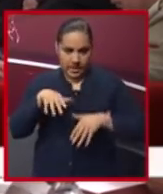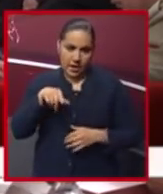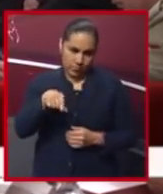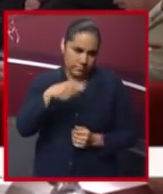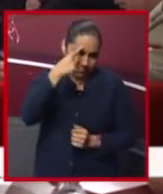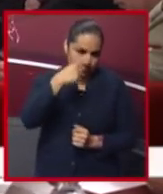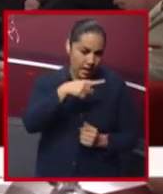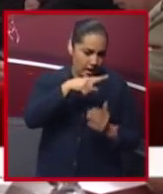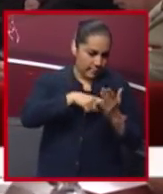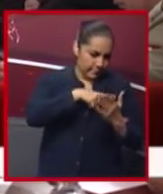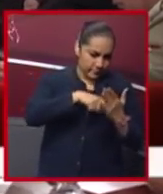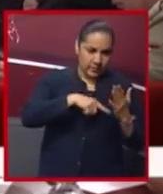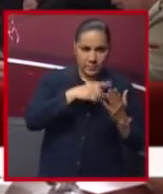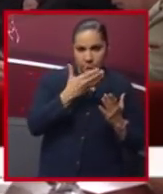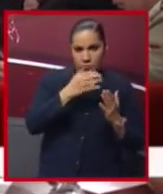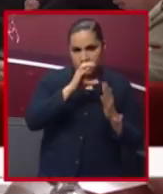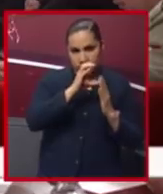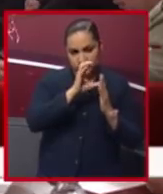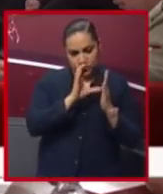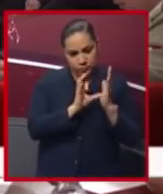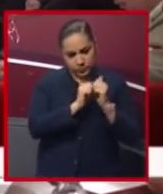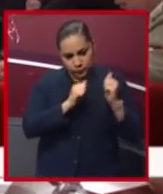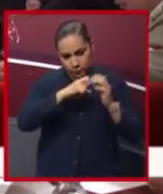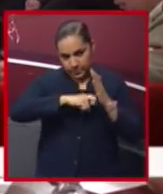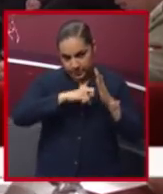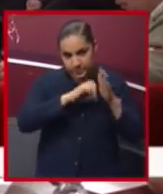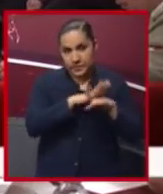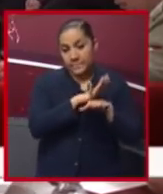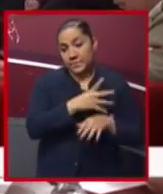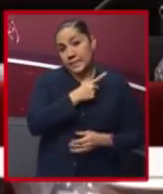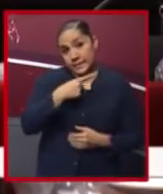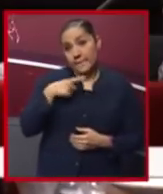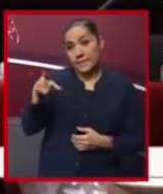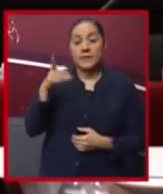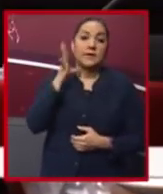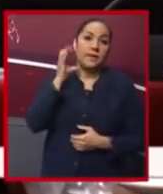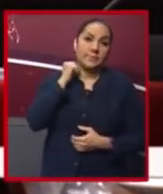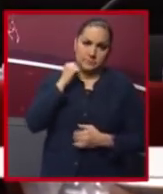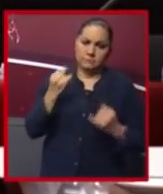que la tiene que ratificar el Senado y los congresos del país.